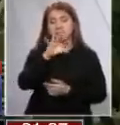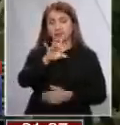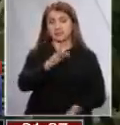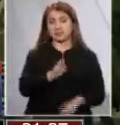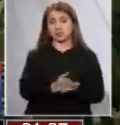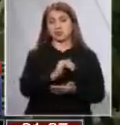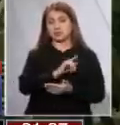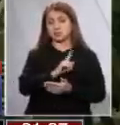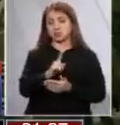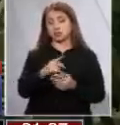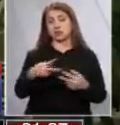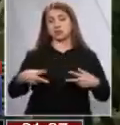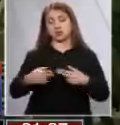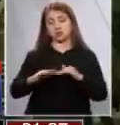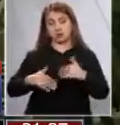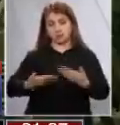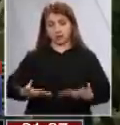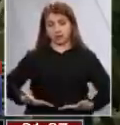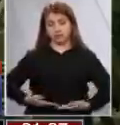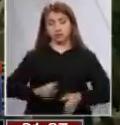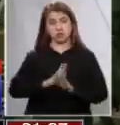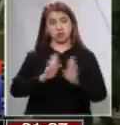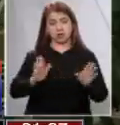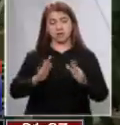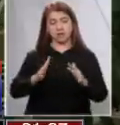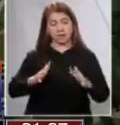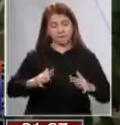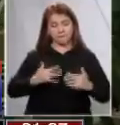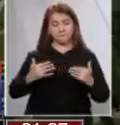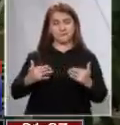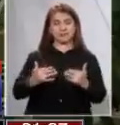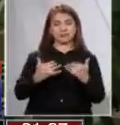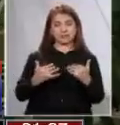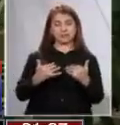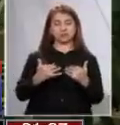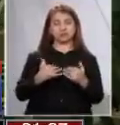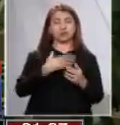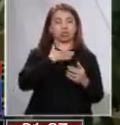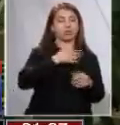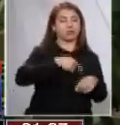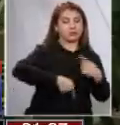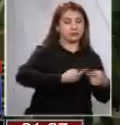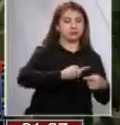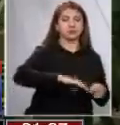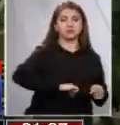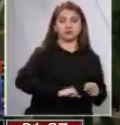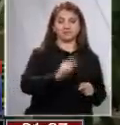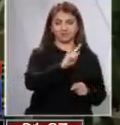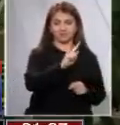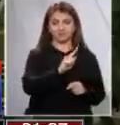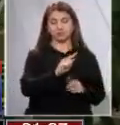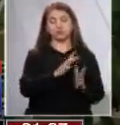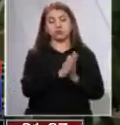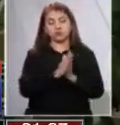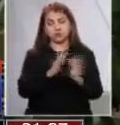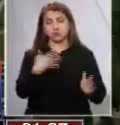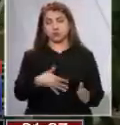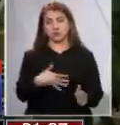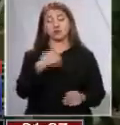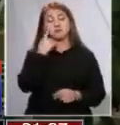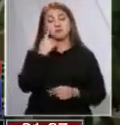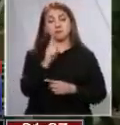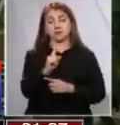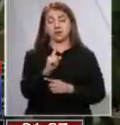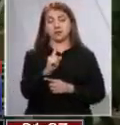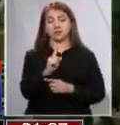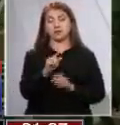o no de interrumpir el embarazo. Nadie va a presionar a nadie para tomar esta decisión. Y por eso es tan importante. Pero